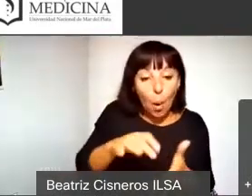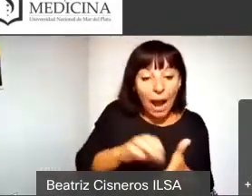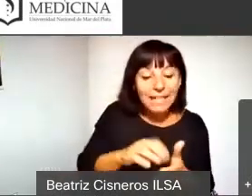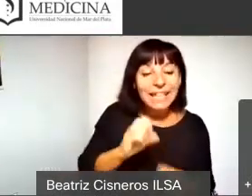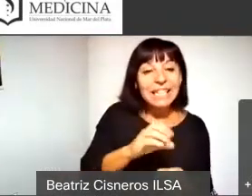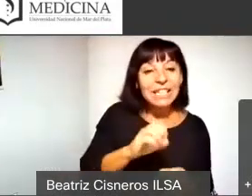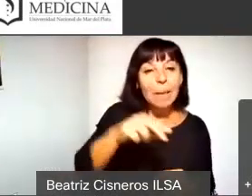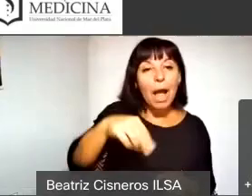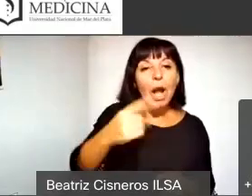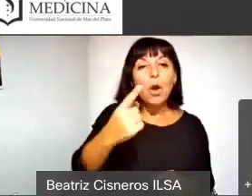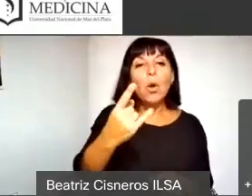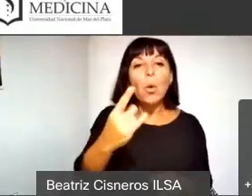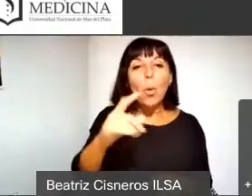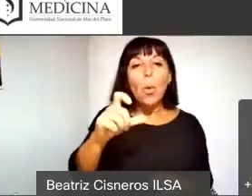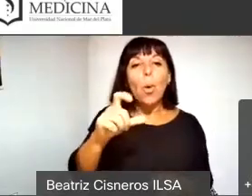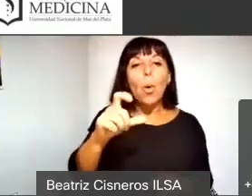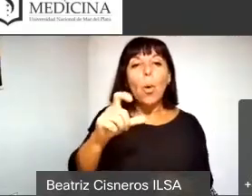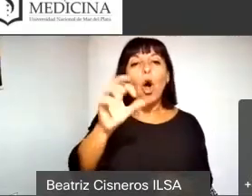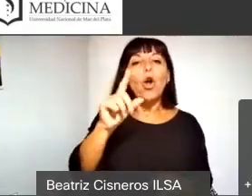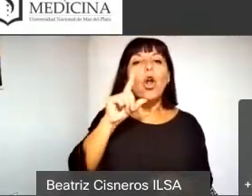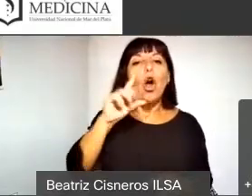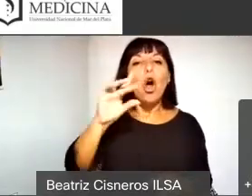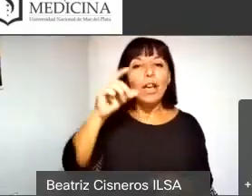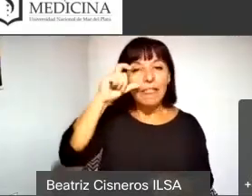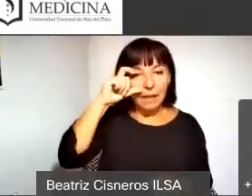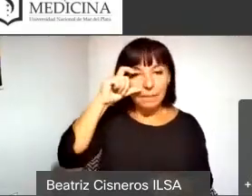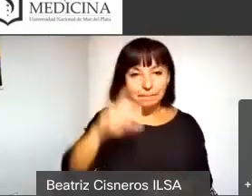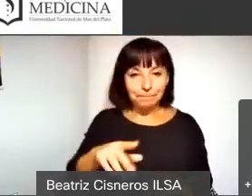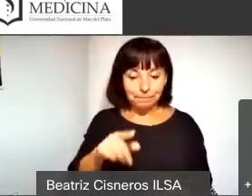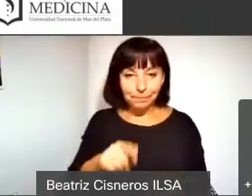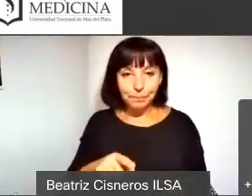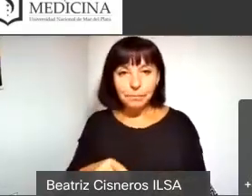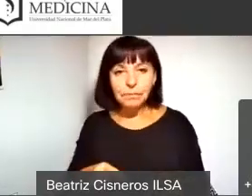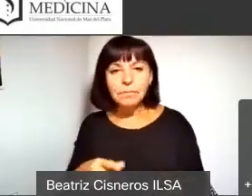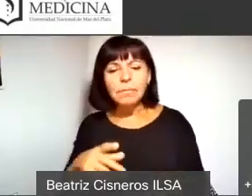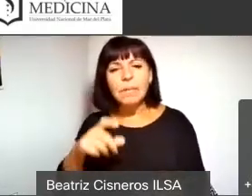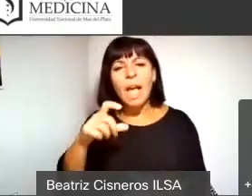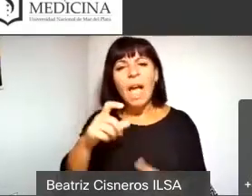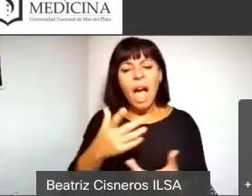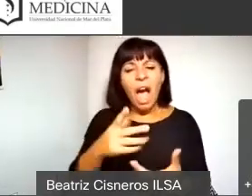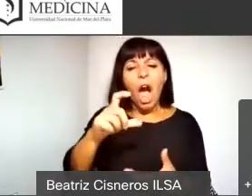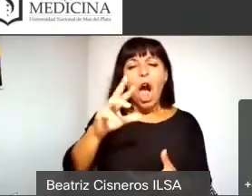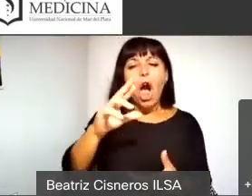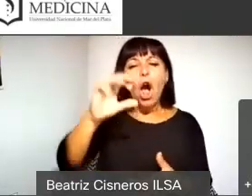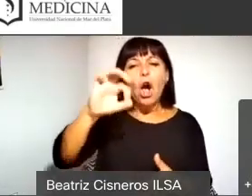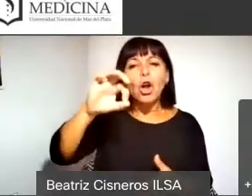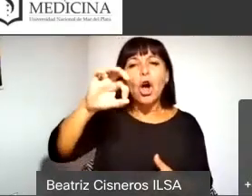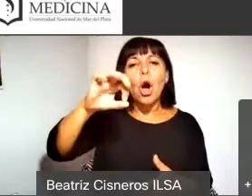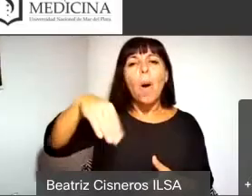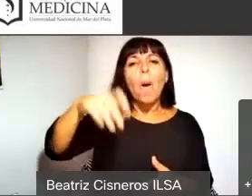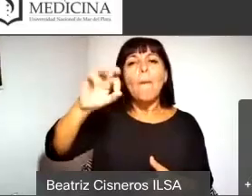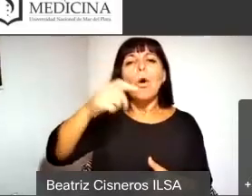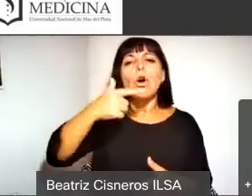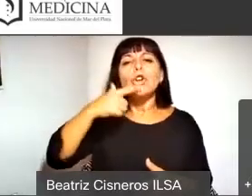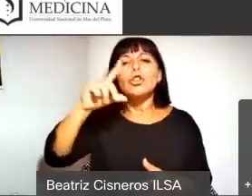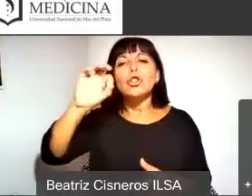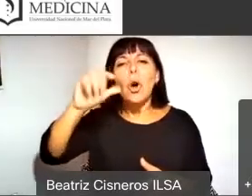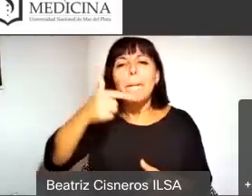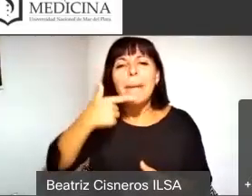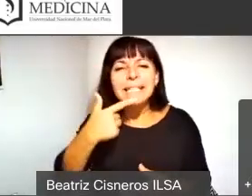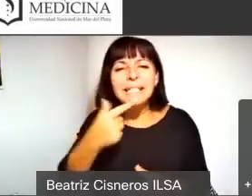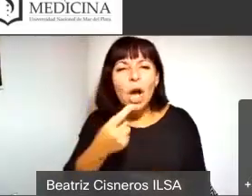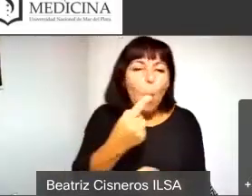Además presentan cromosomas, en general 1 a 2 cromosomas, pequeños y